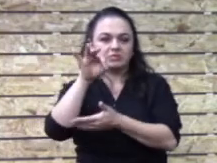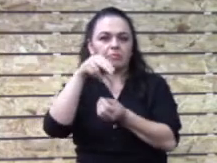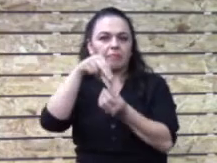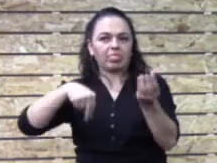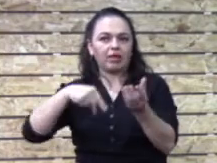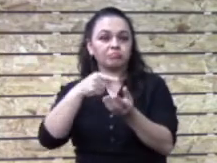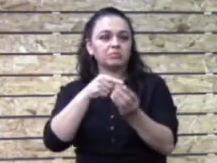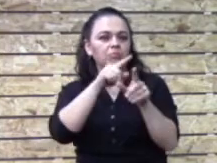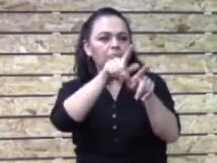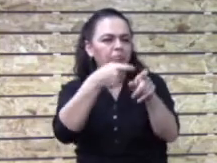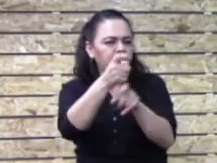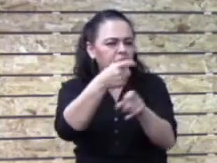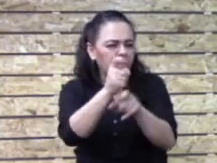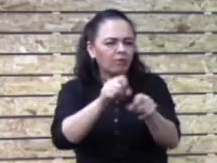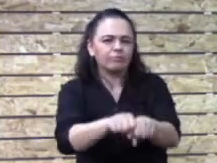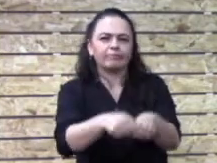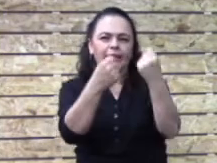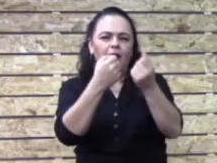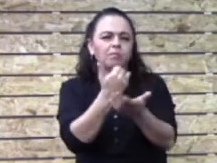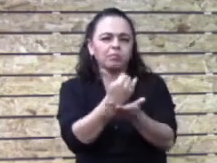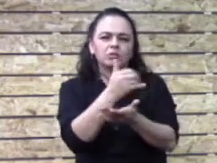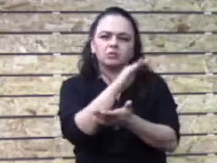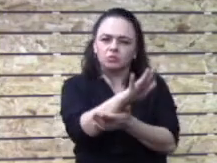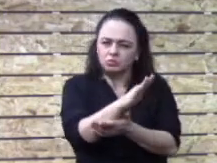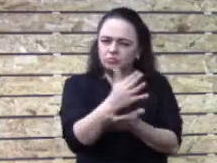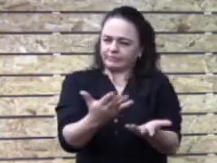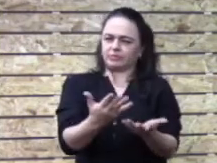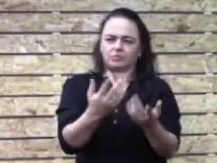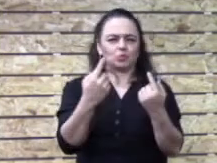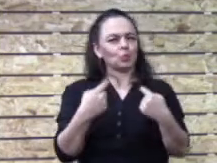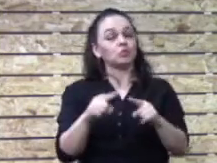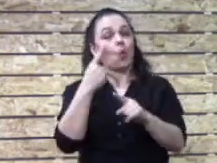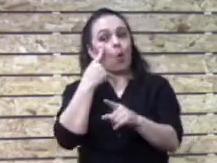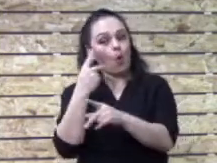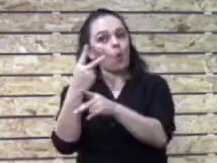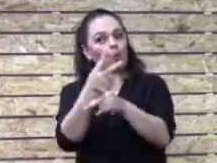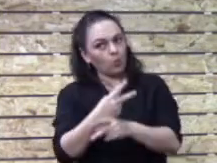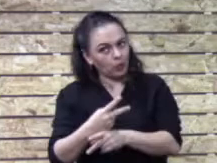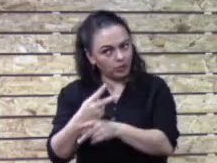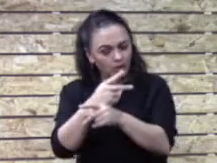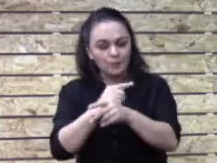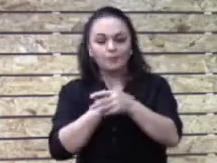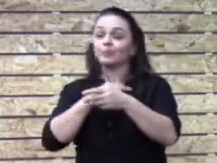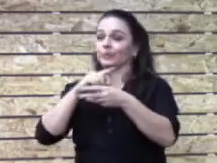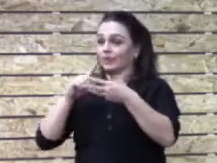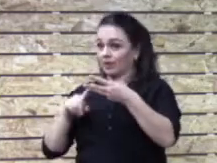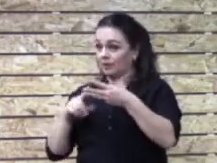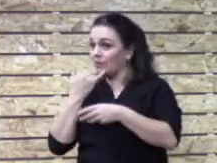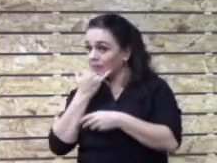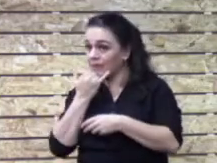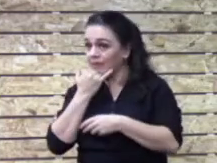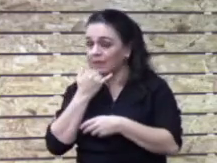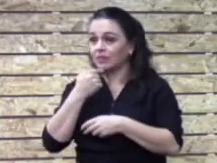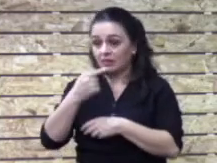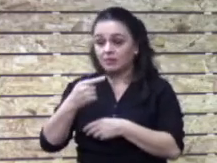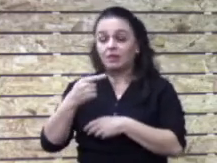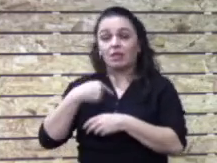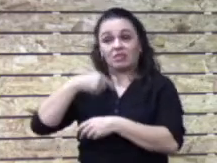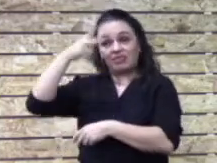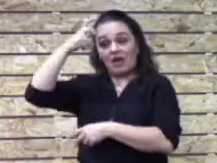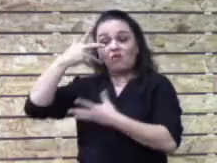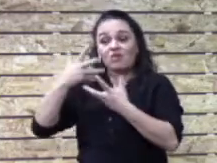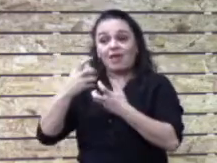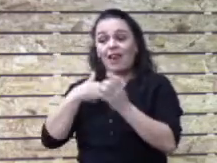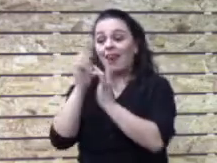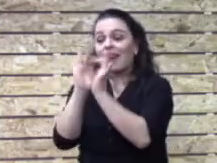comete Satanás y que trata de desviar a Jesús con él es añadir a la palabra de Dios. Si usted